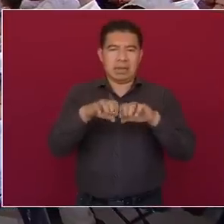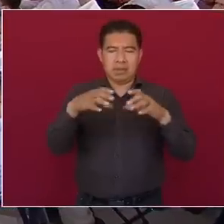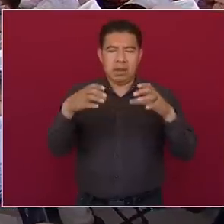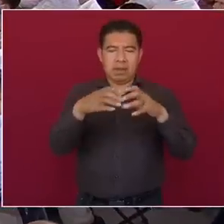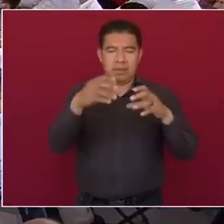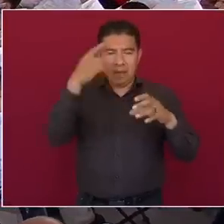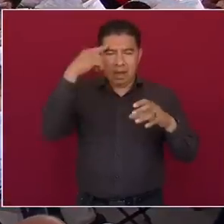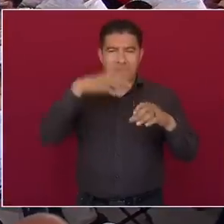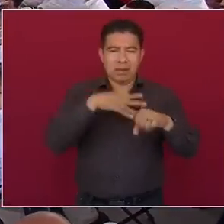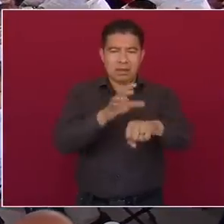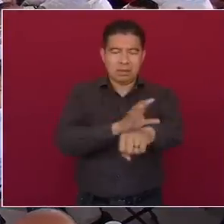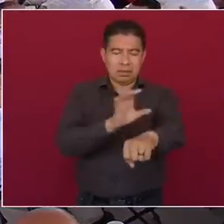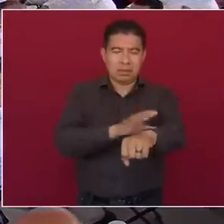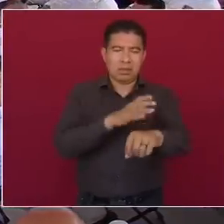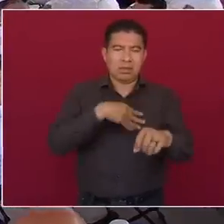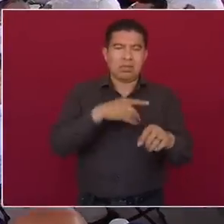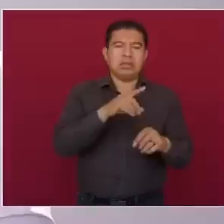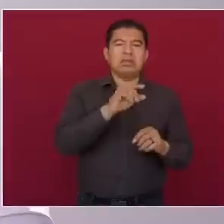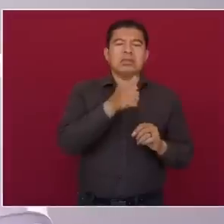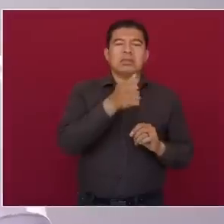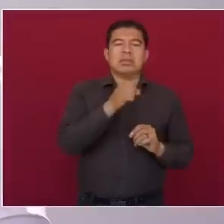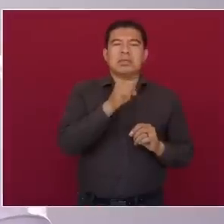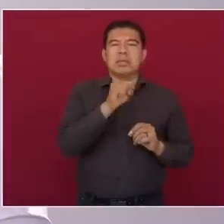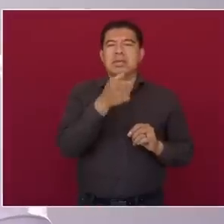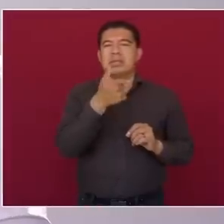72.202 equipos electrónicos,